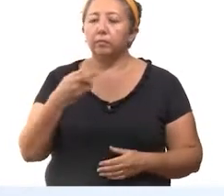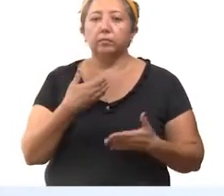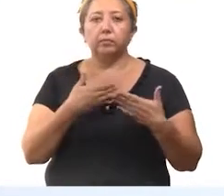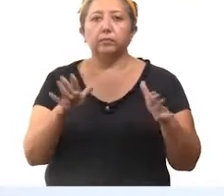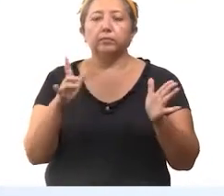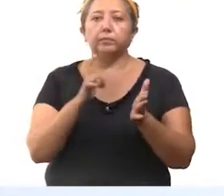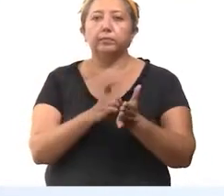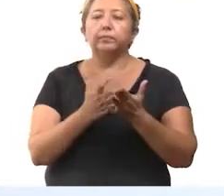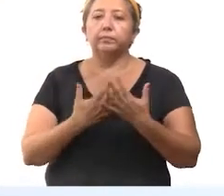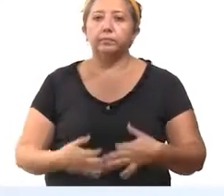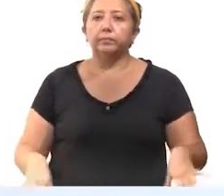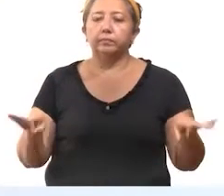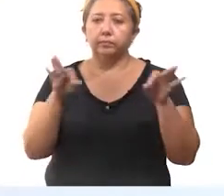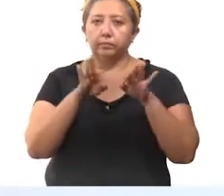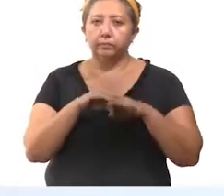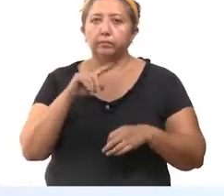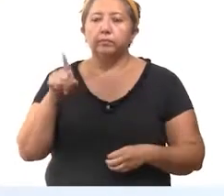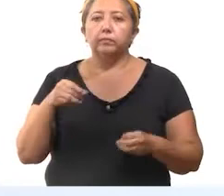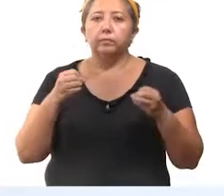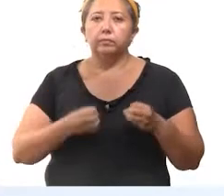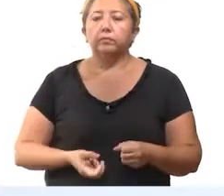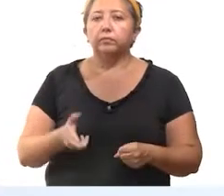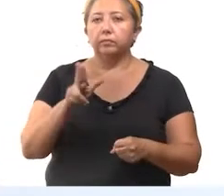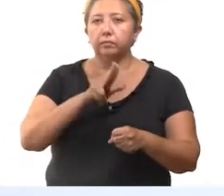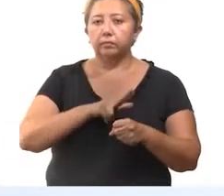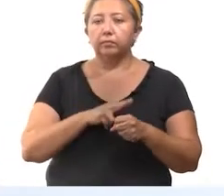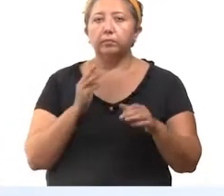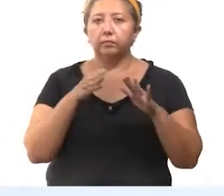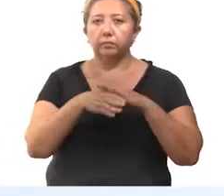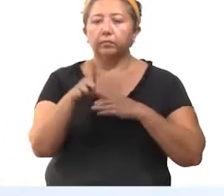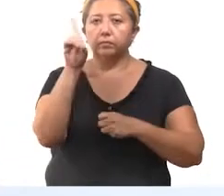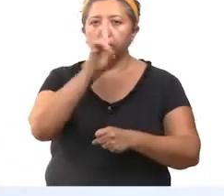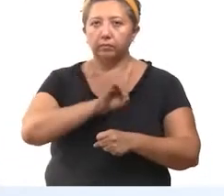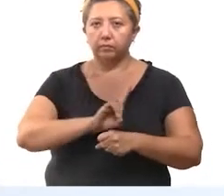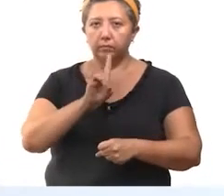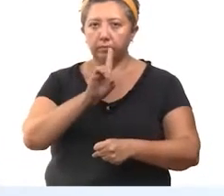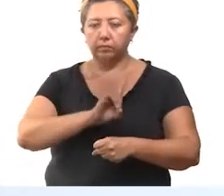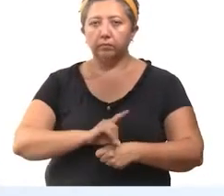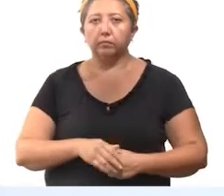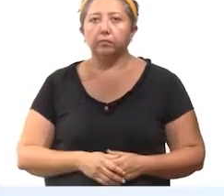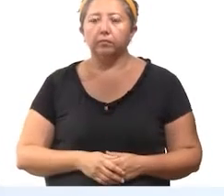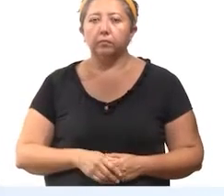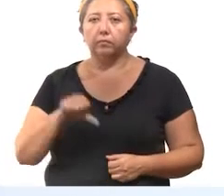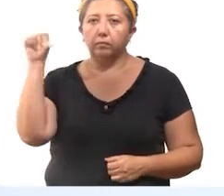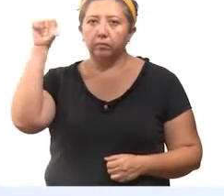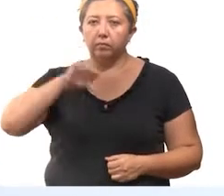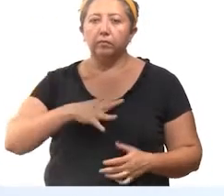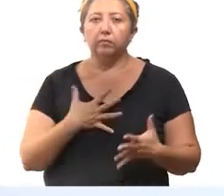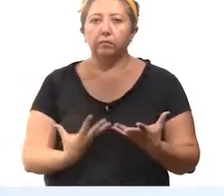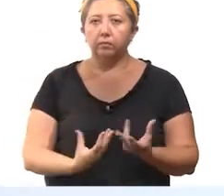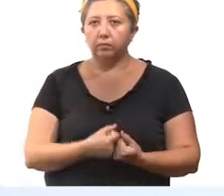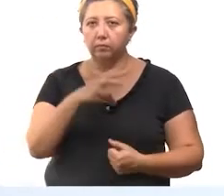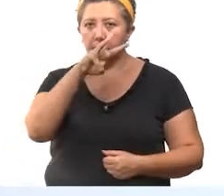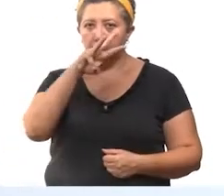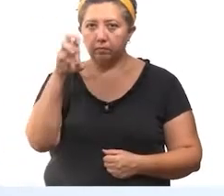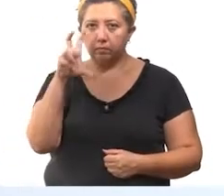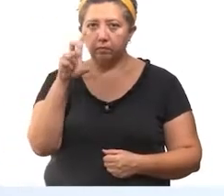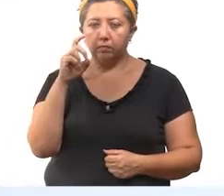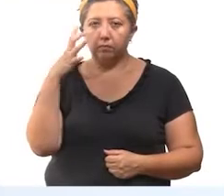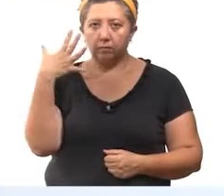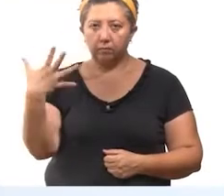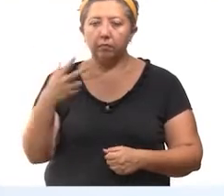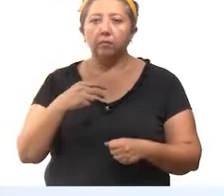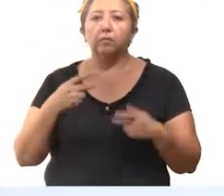señalado, en la reapertura económica los datos más importantes son la ocupación hospitalaria y los ingresos diarios. El día de hoy tenemos